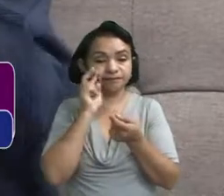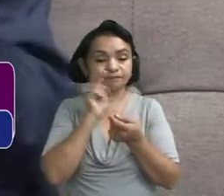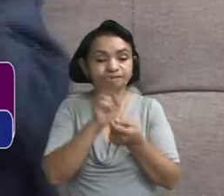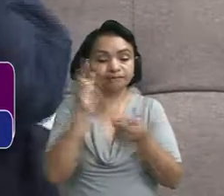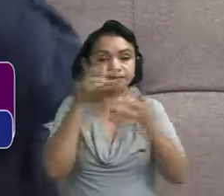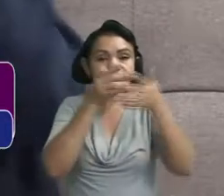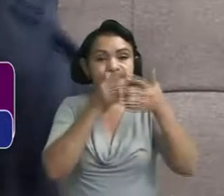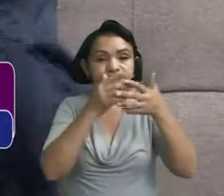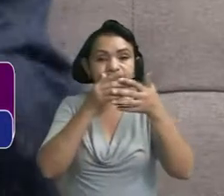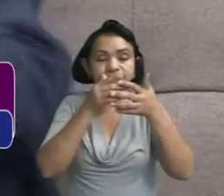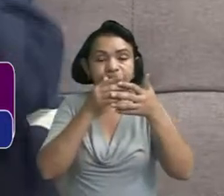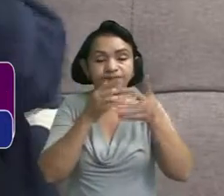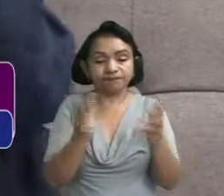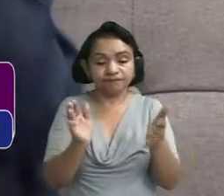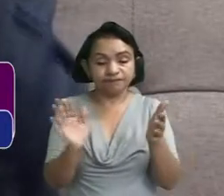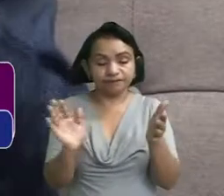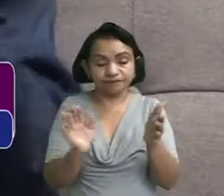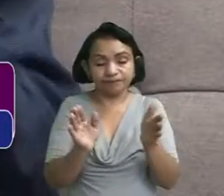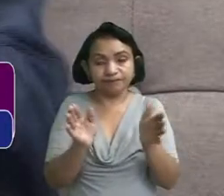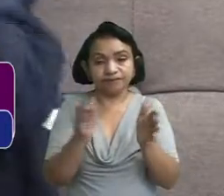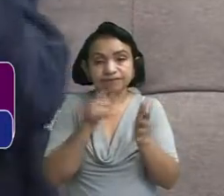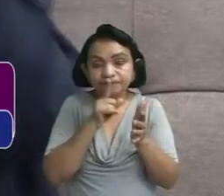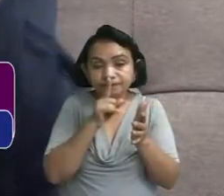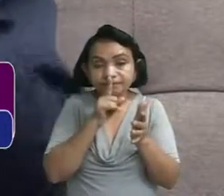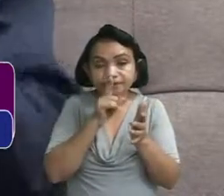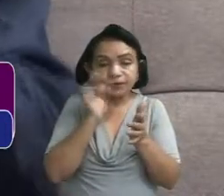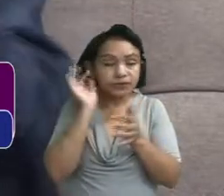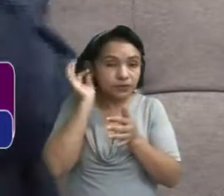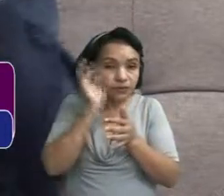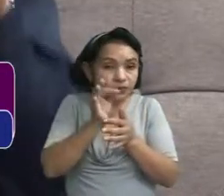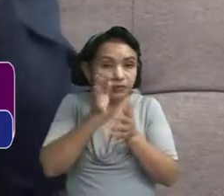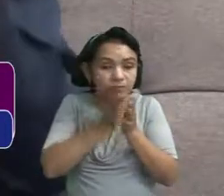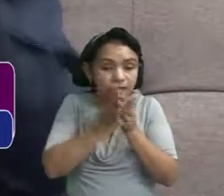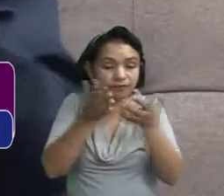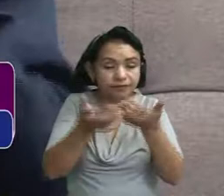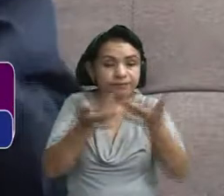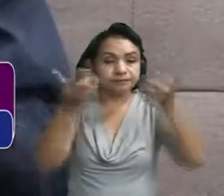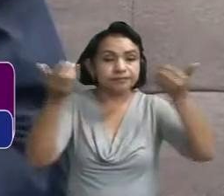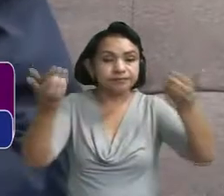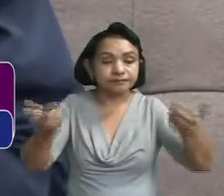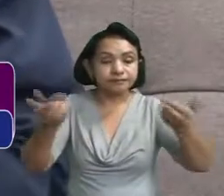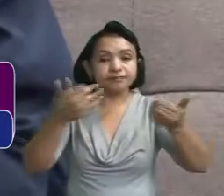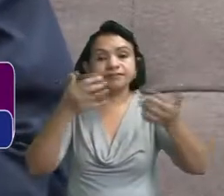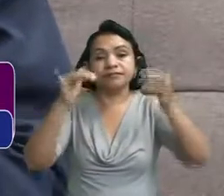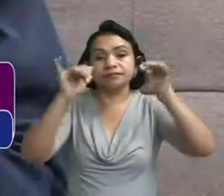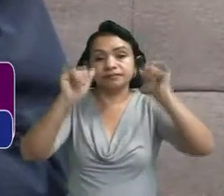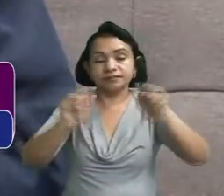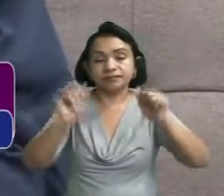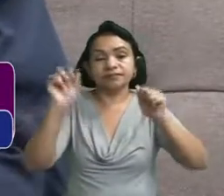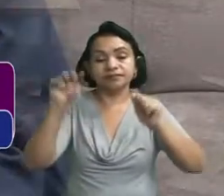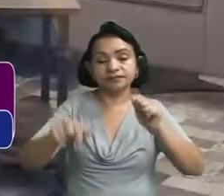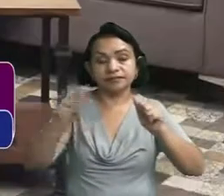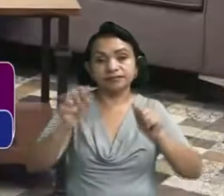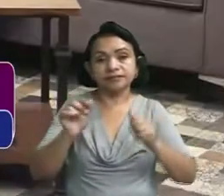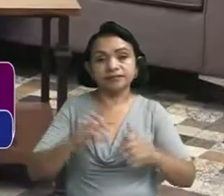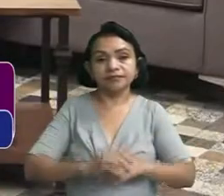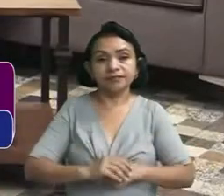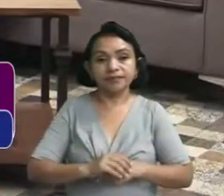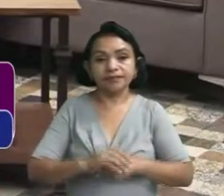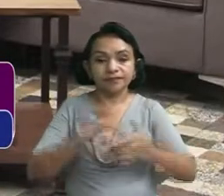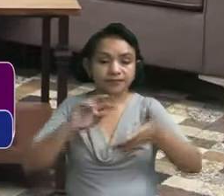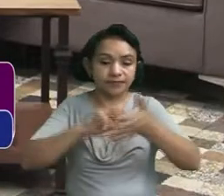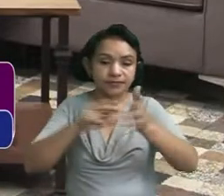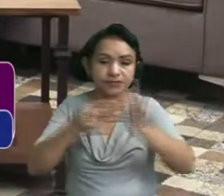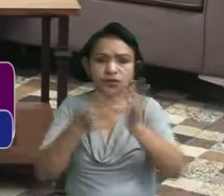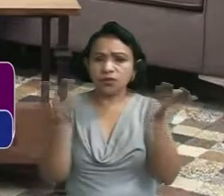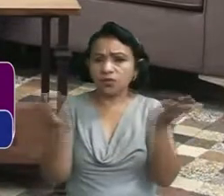a actuar para socavar, para hacer daño, para dividir. Estamos enfrentados a ese reto en este momento histórico. Y en ese proceso